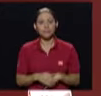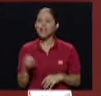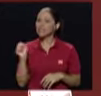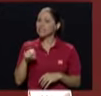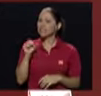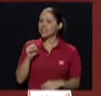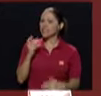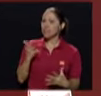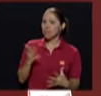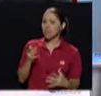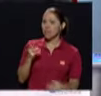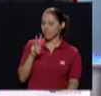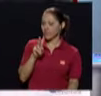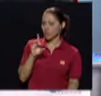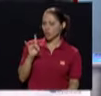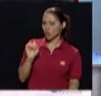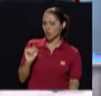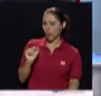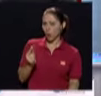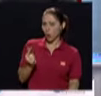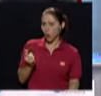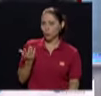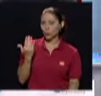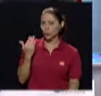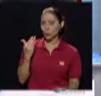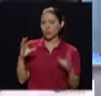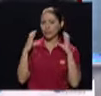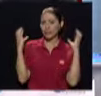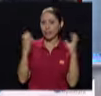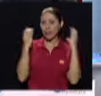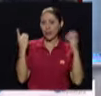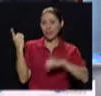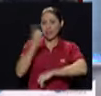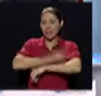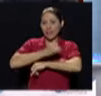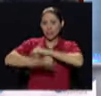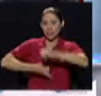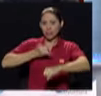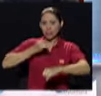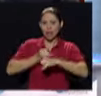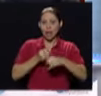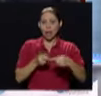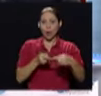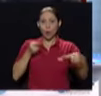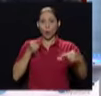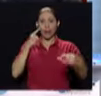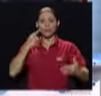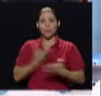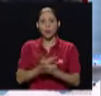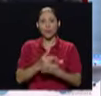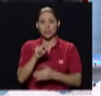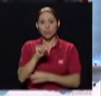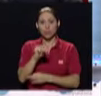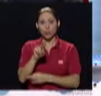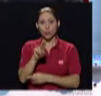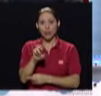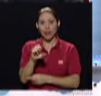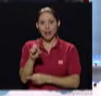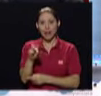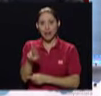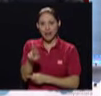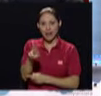28 de agosto se conmemoraba el Día Internacional contra las Pruebas Nucleares y